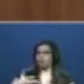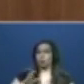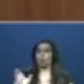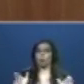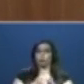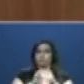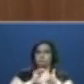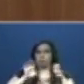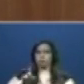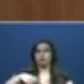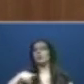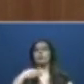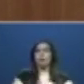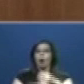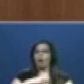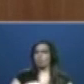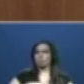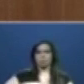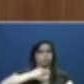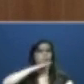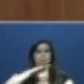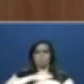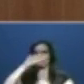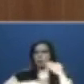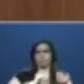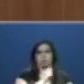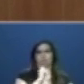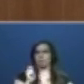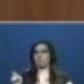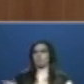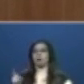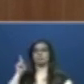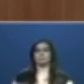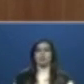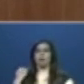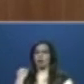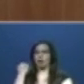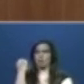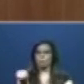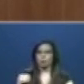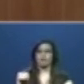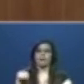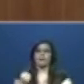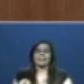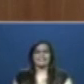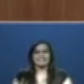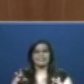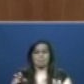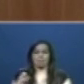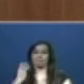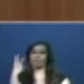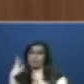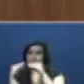realiza al día los abonos comprometidos y sigue apoyando también la reducción de la deuda de las tres que la